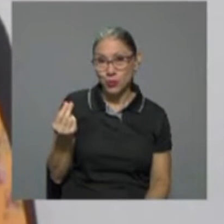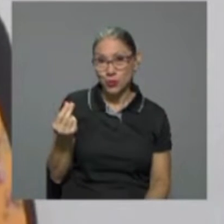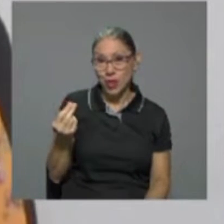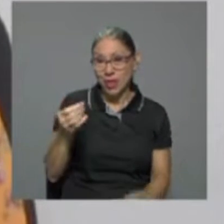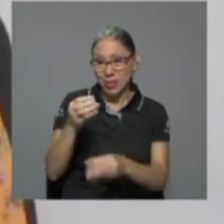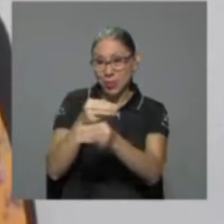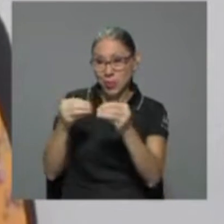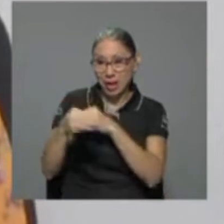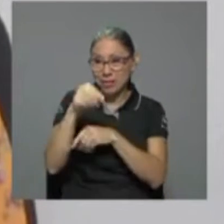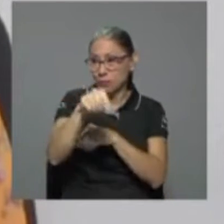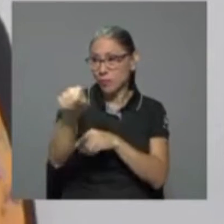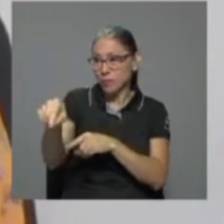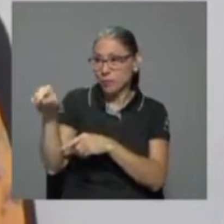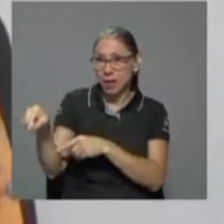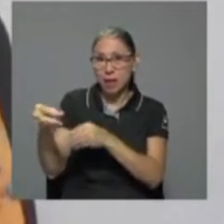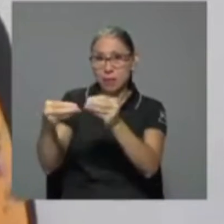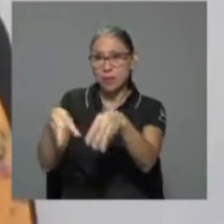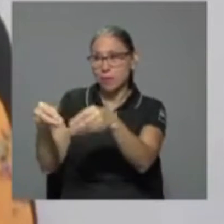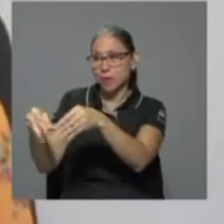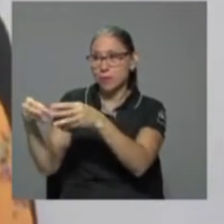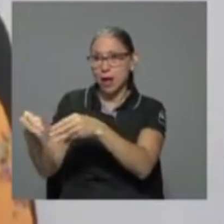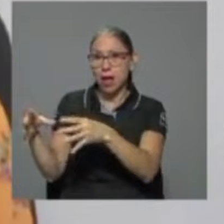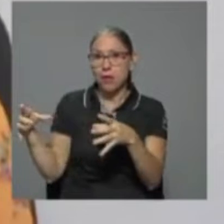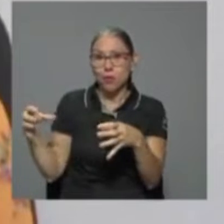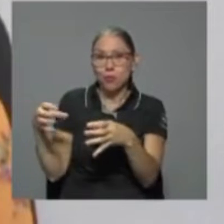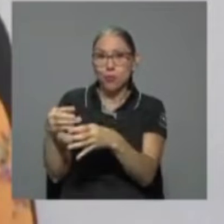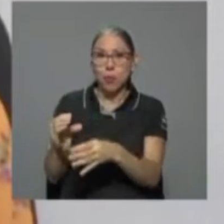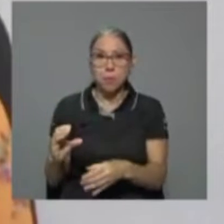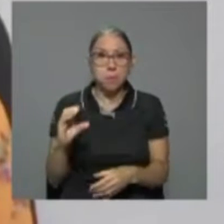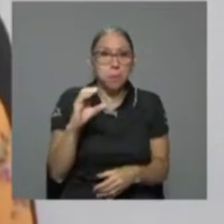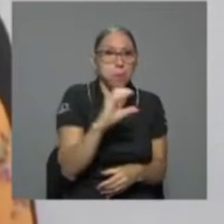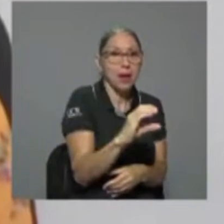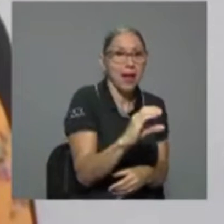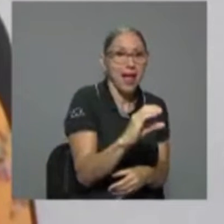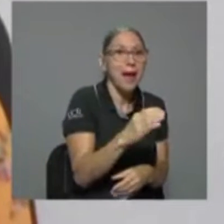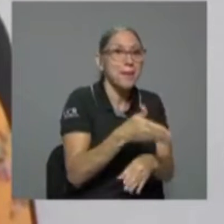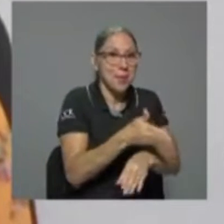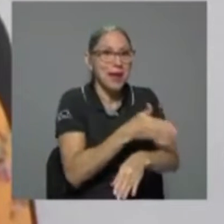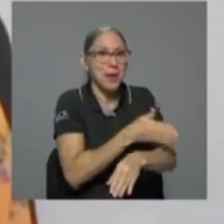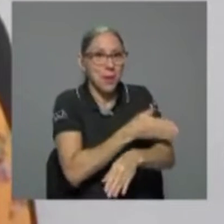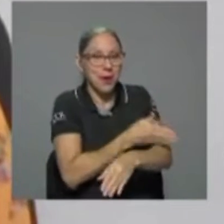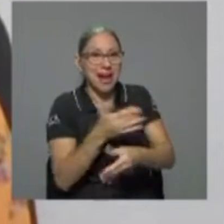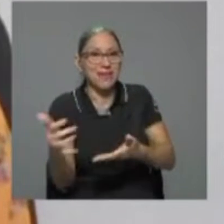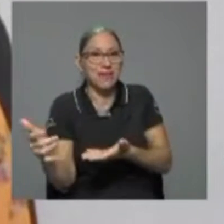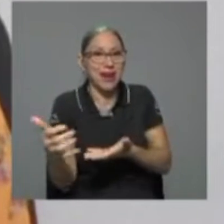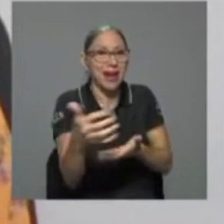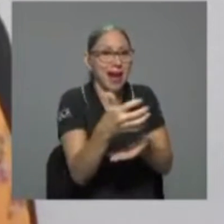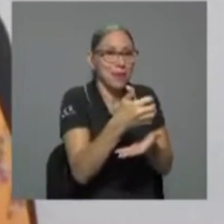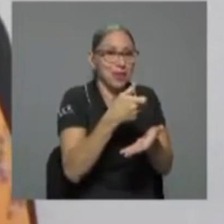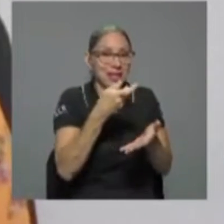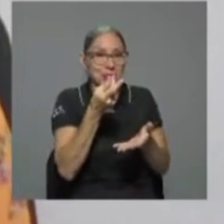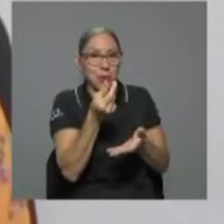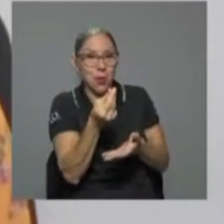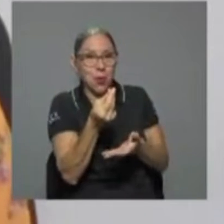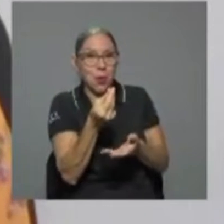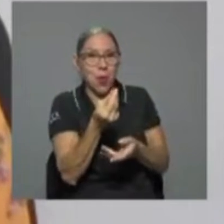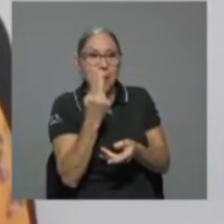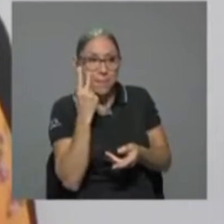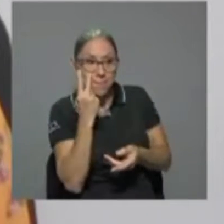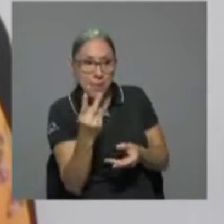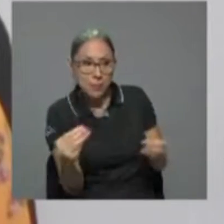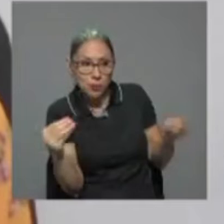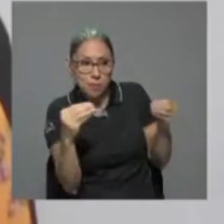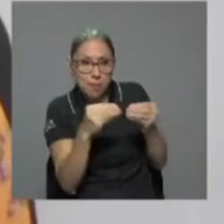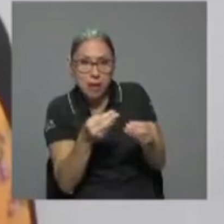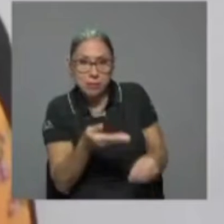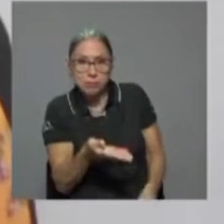desconcentrados mejoran la recaudación. En el sentido de que visualizamos un dato mayor, pero no